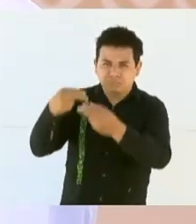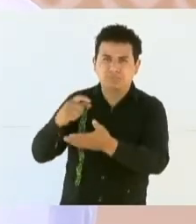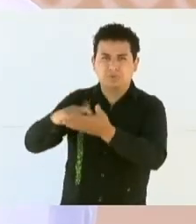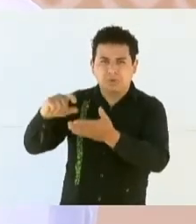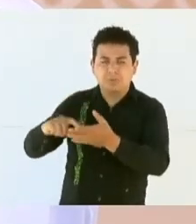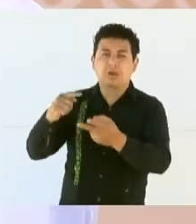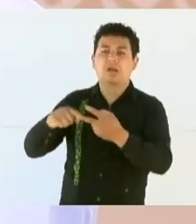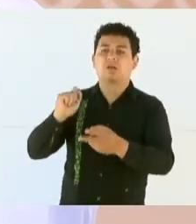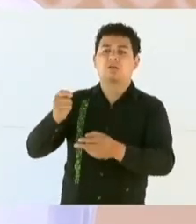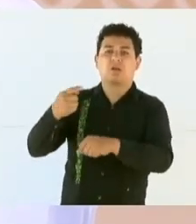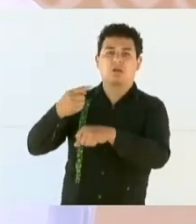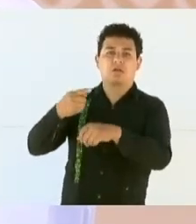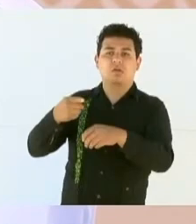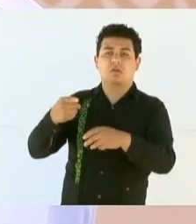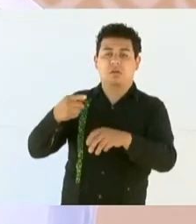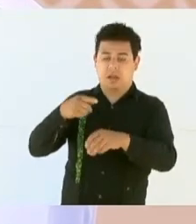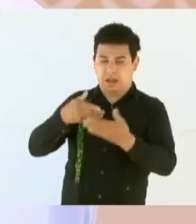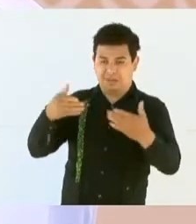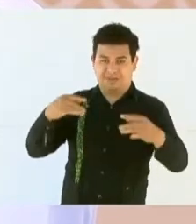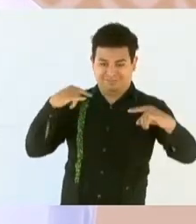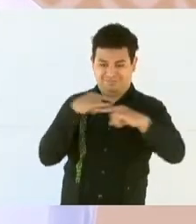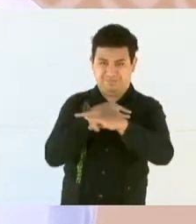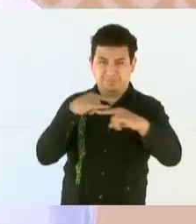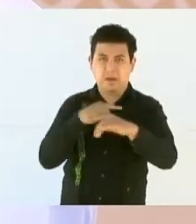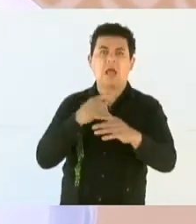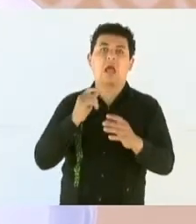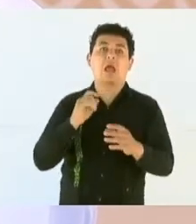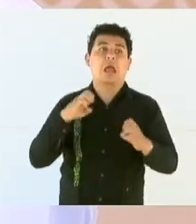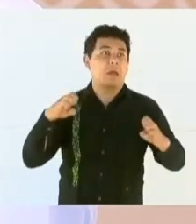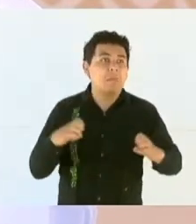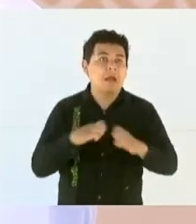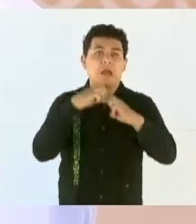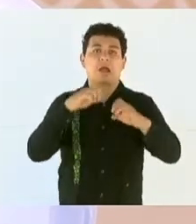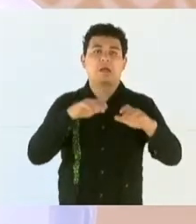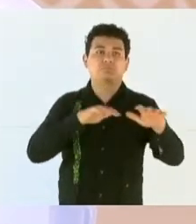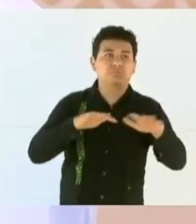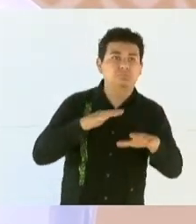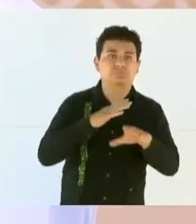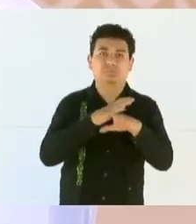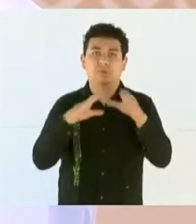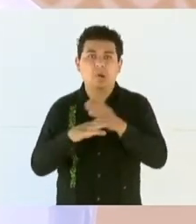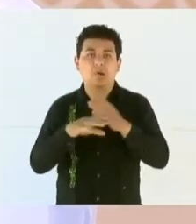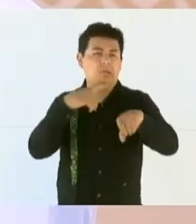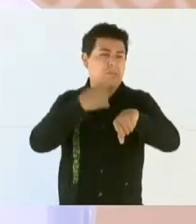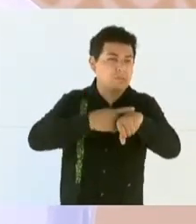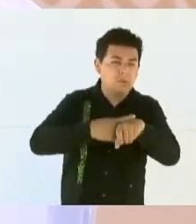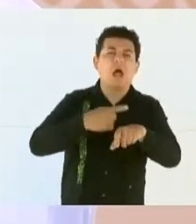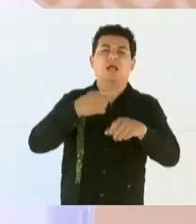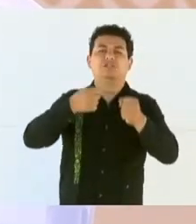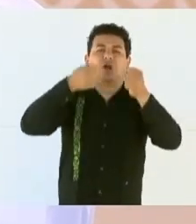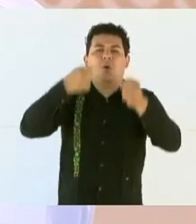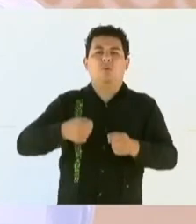de enfermos ante cualquier emergencia, sobre todo camino seguro.